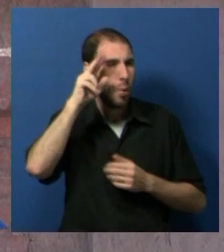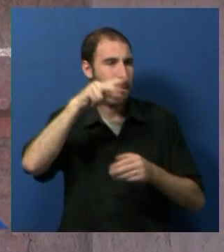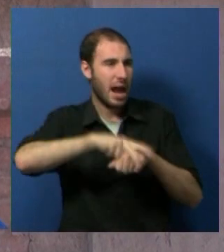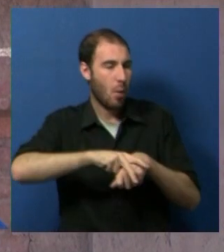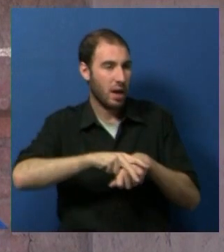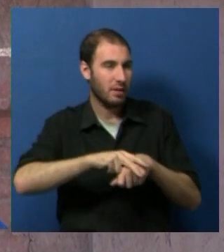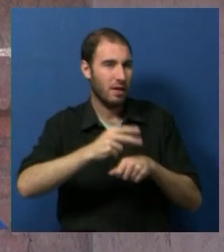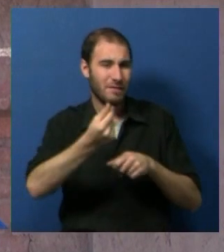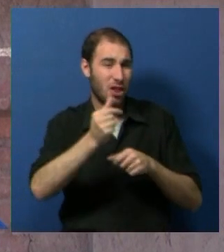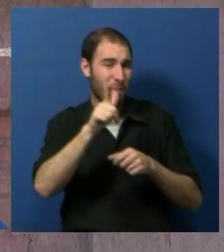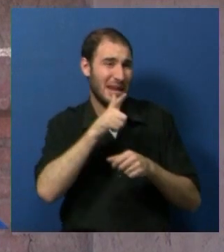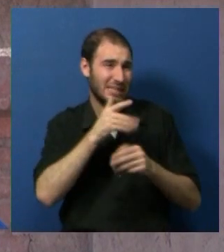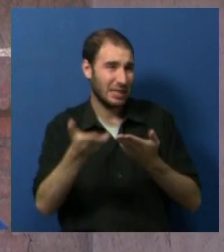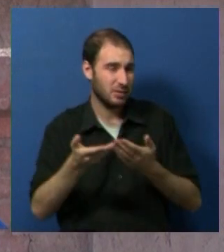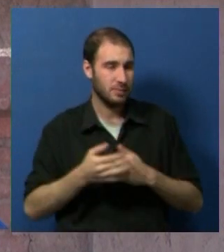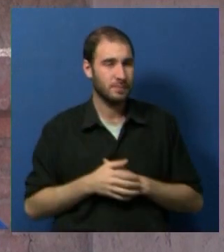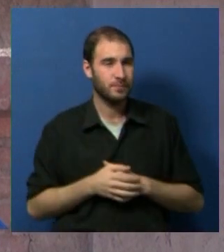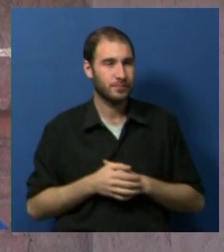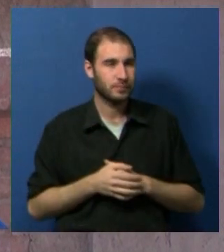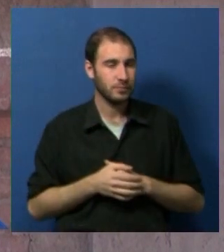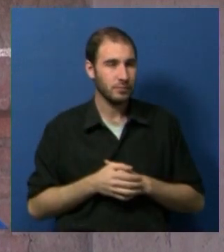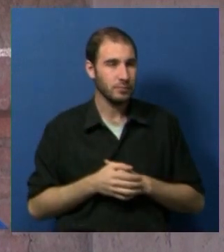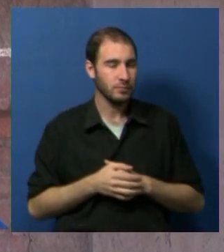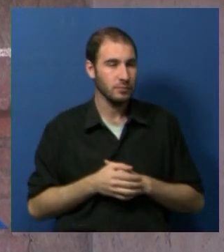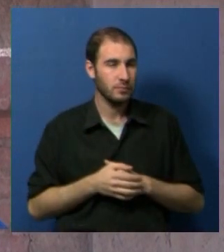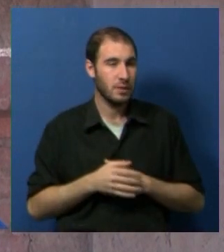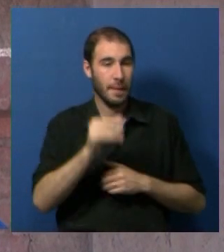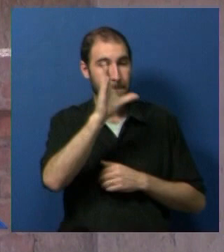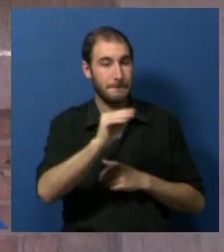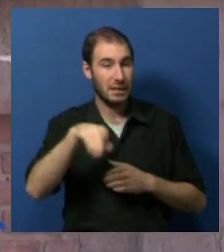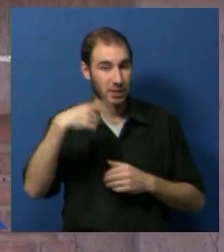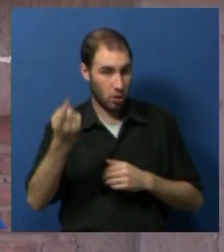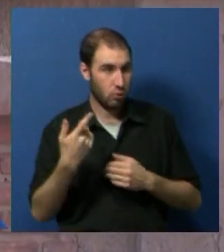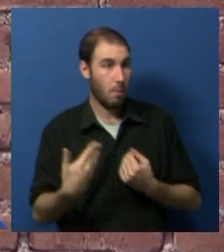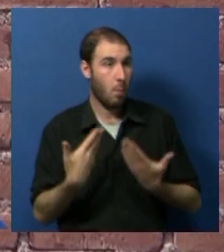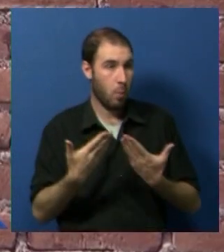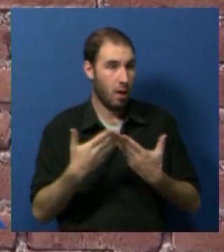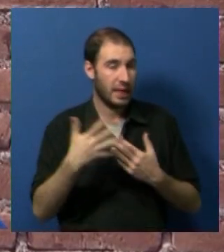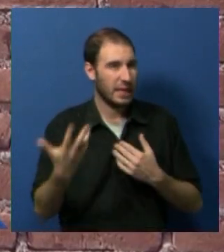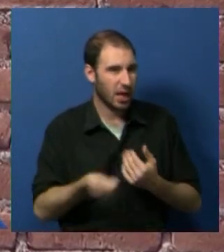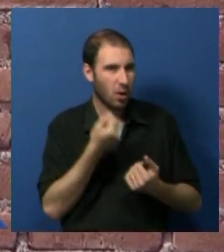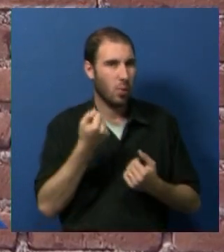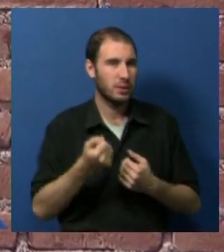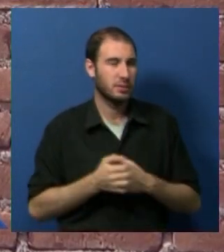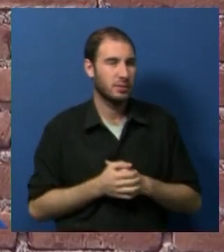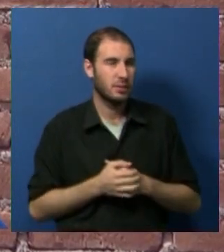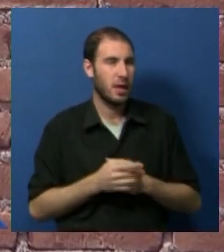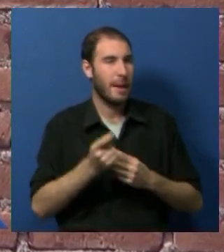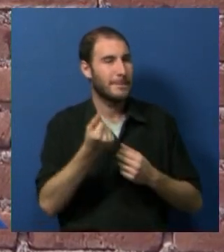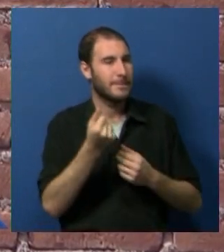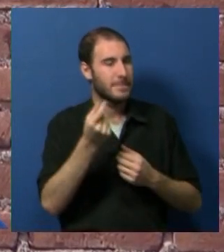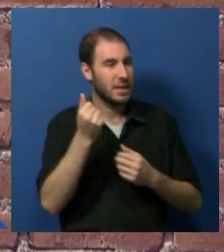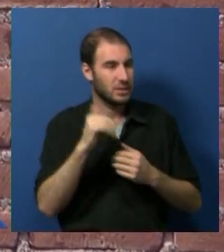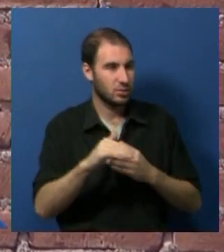Paraguay con valores similares. Así que si los demás países han sido capaces de encontrar una